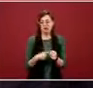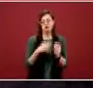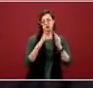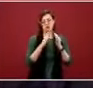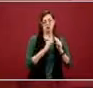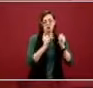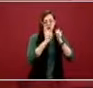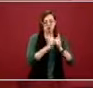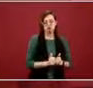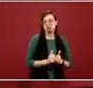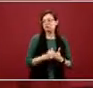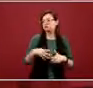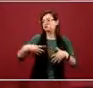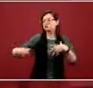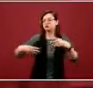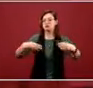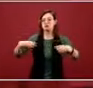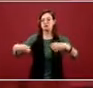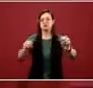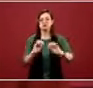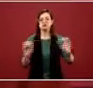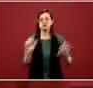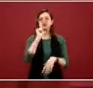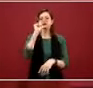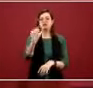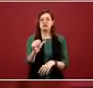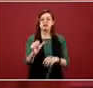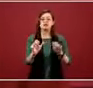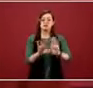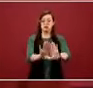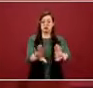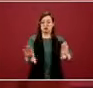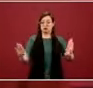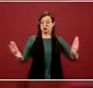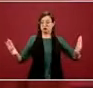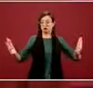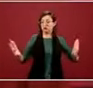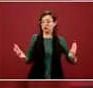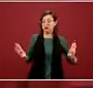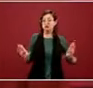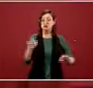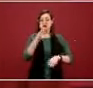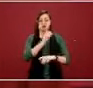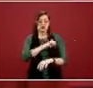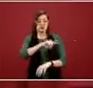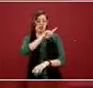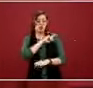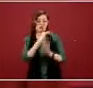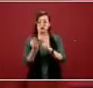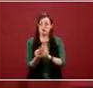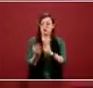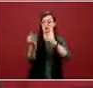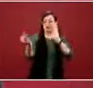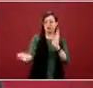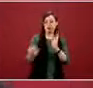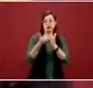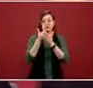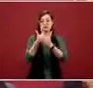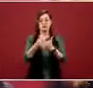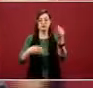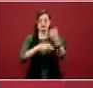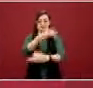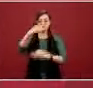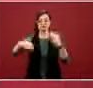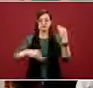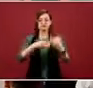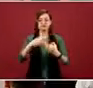una sana distancia y que su sana distancia nos ayude a todos, a ustedes mismos, a nosotros mismos, a